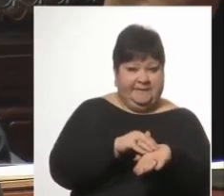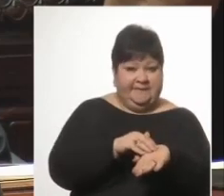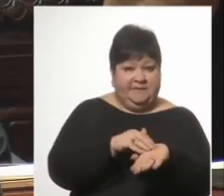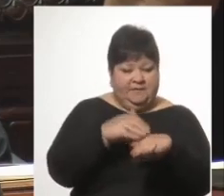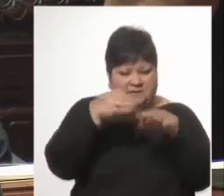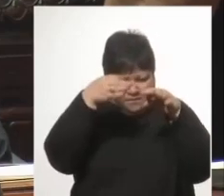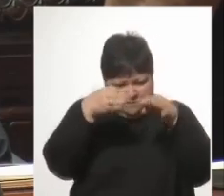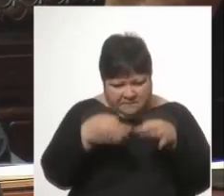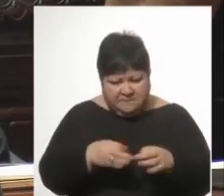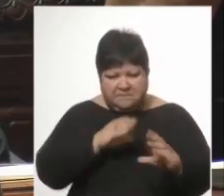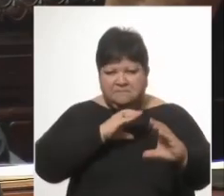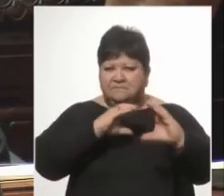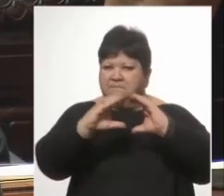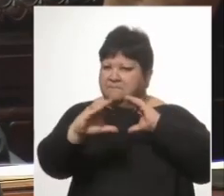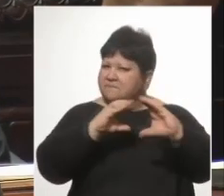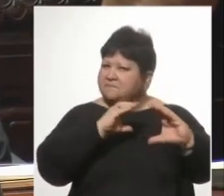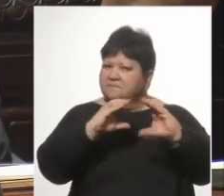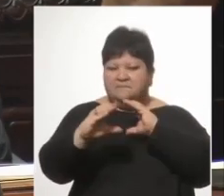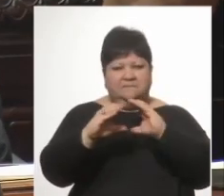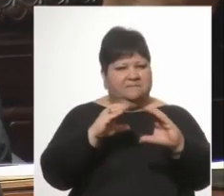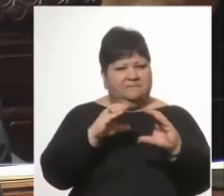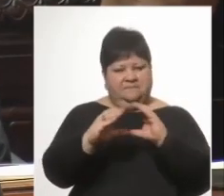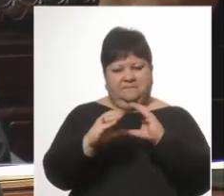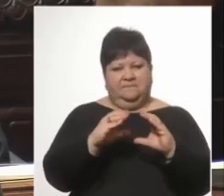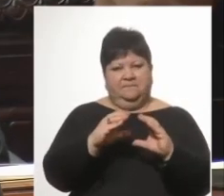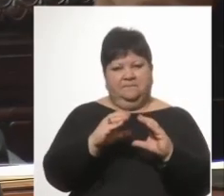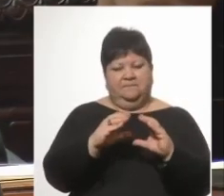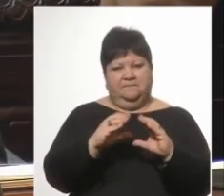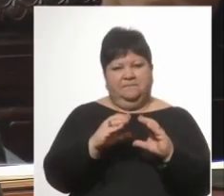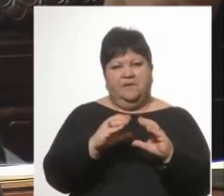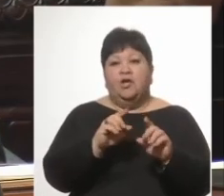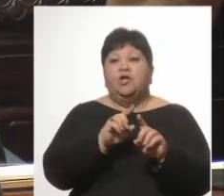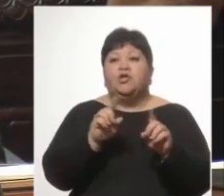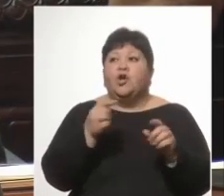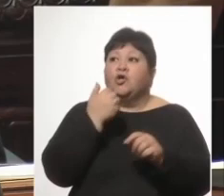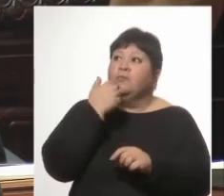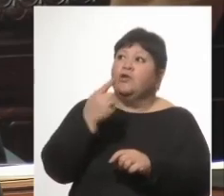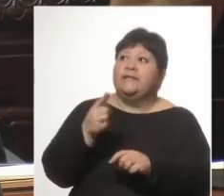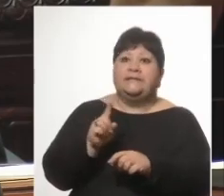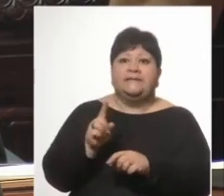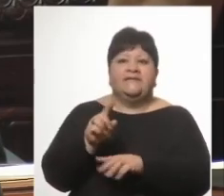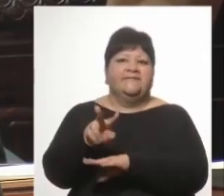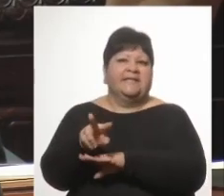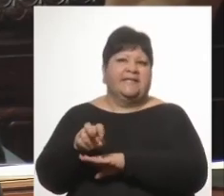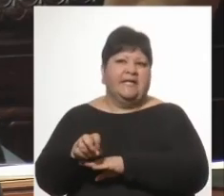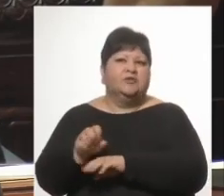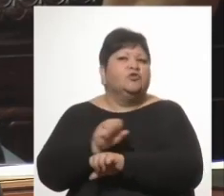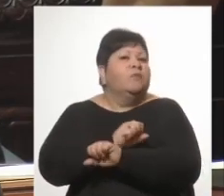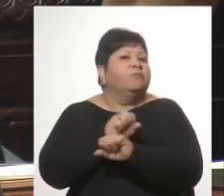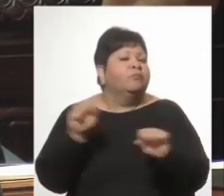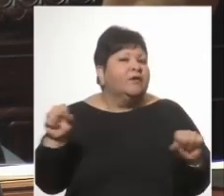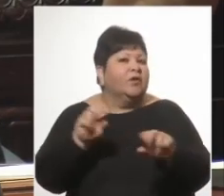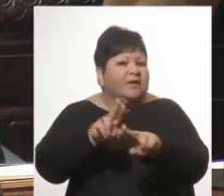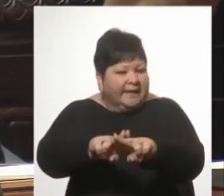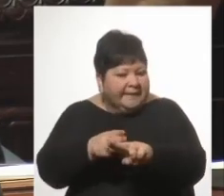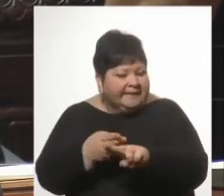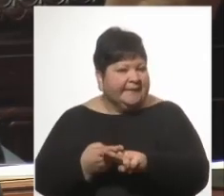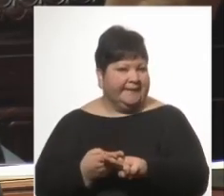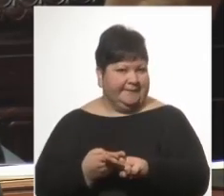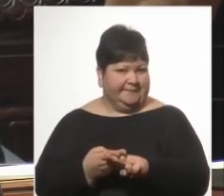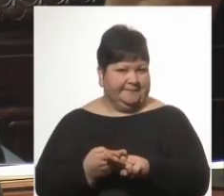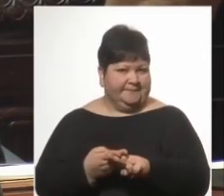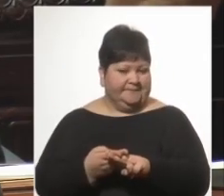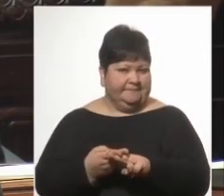dice el fiscal, sin ninguna prueba objetiva concreta. Yo puedo acá reiterar